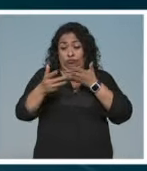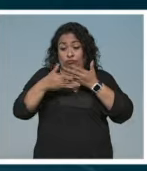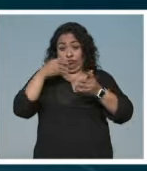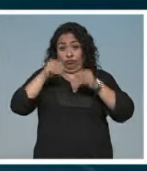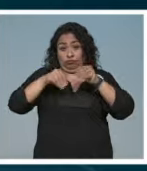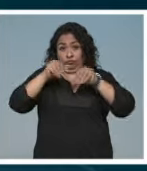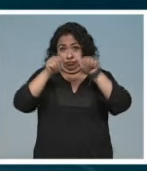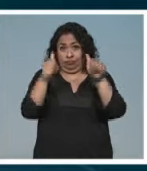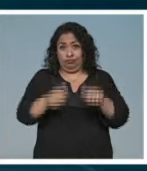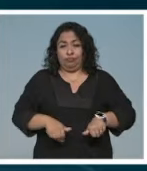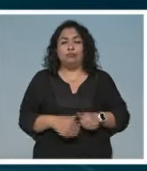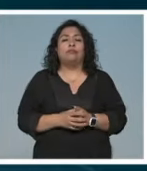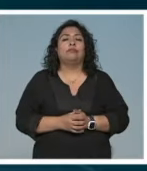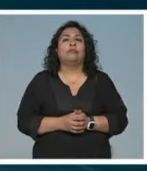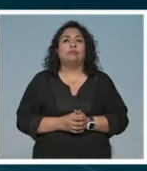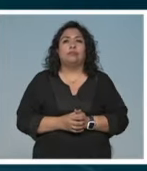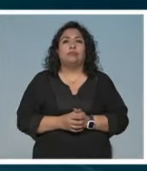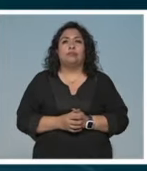artesanal.